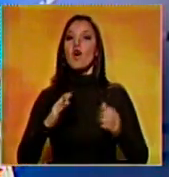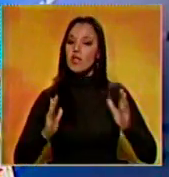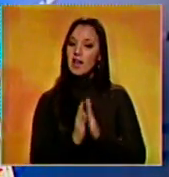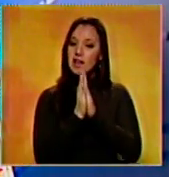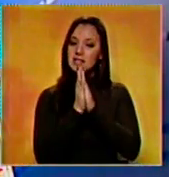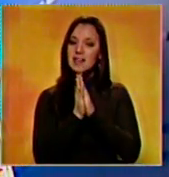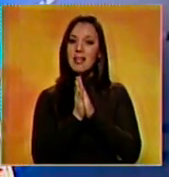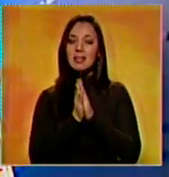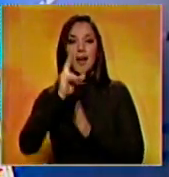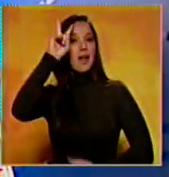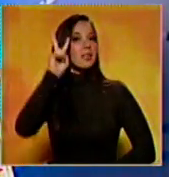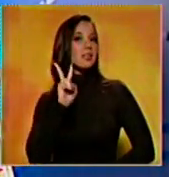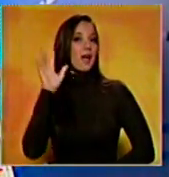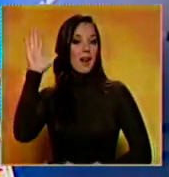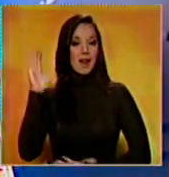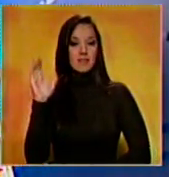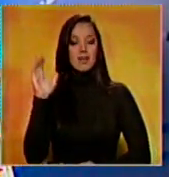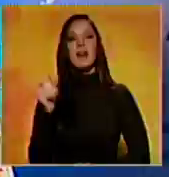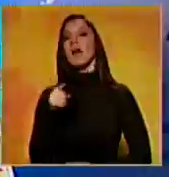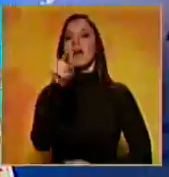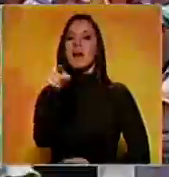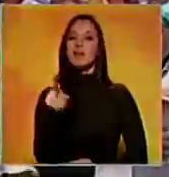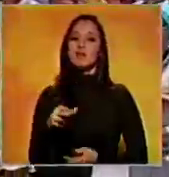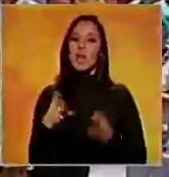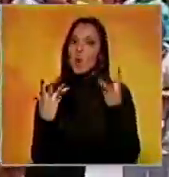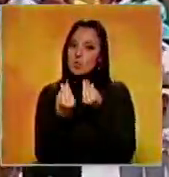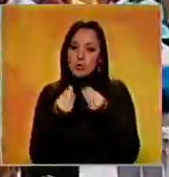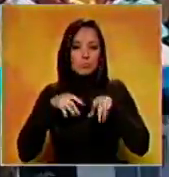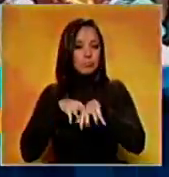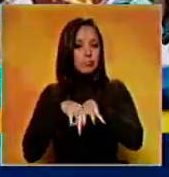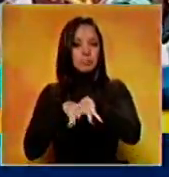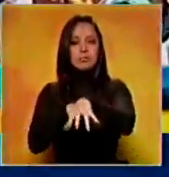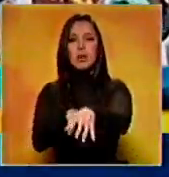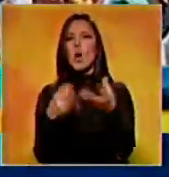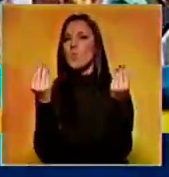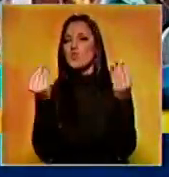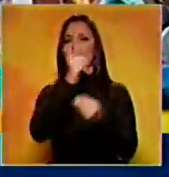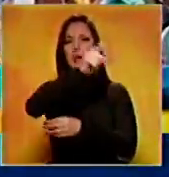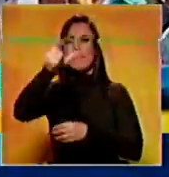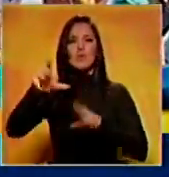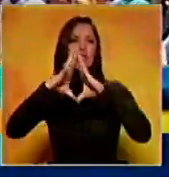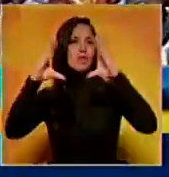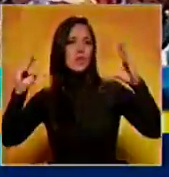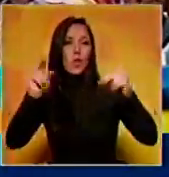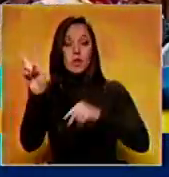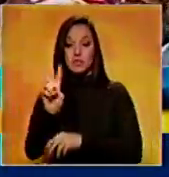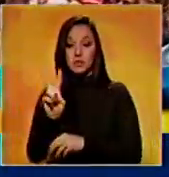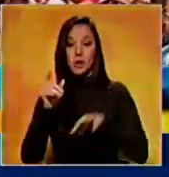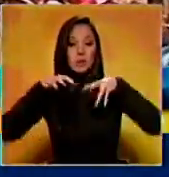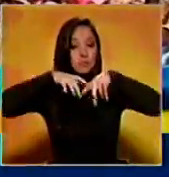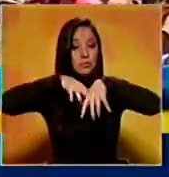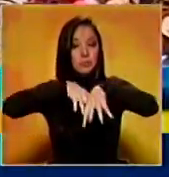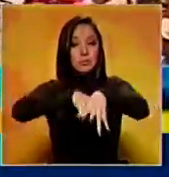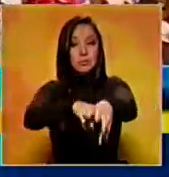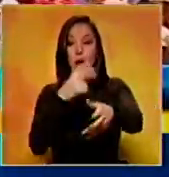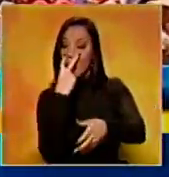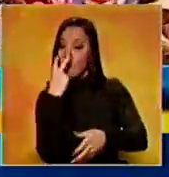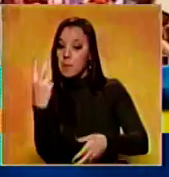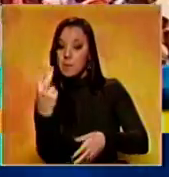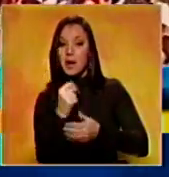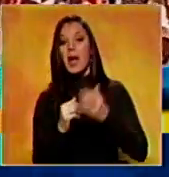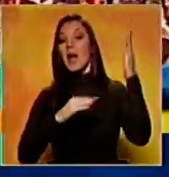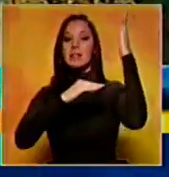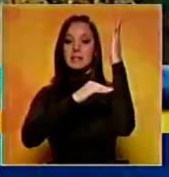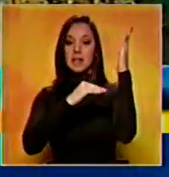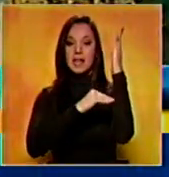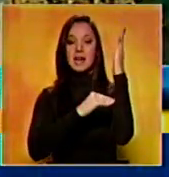feligreses acompañan a la virgen bonita en su día como todos los años miles de feligreses de todo el país visitan esta fecha el santuario de la